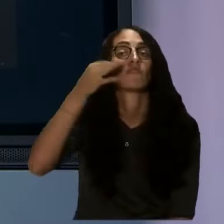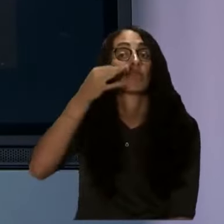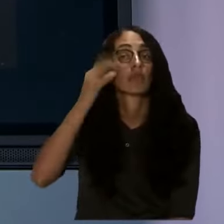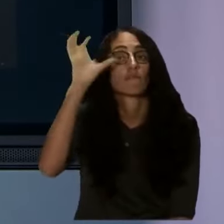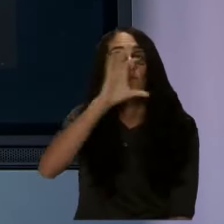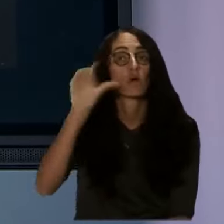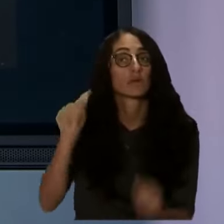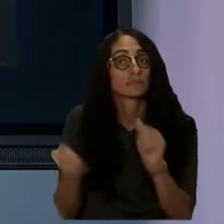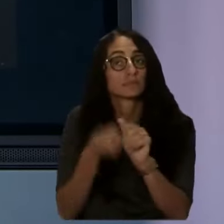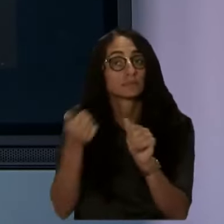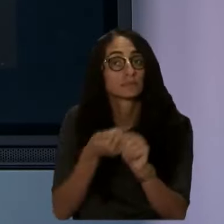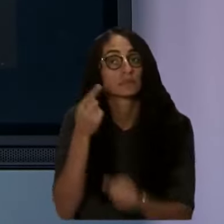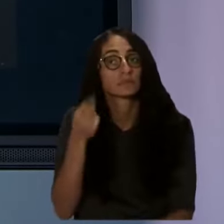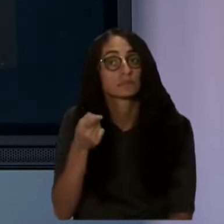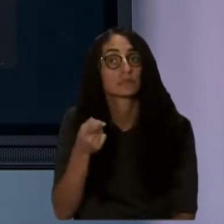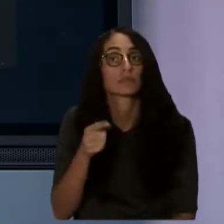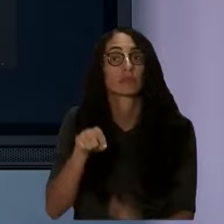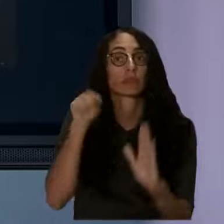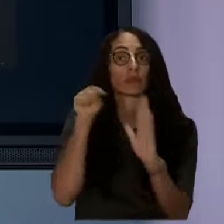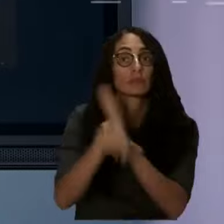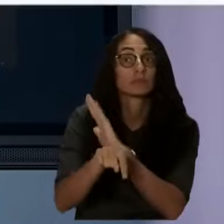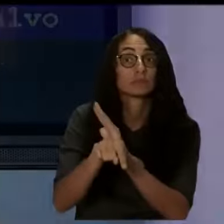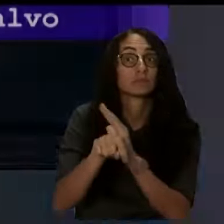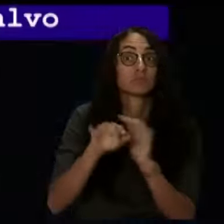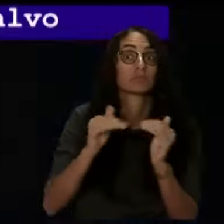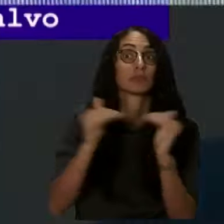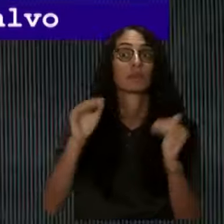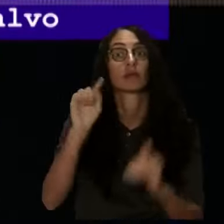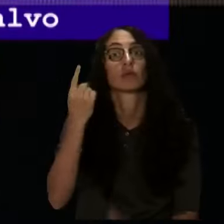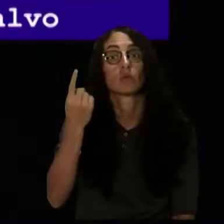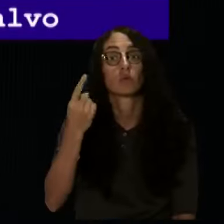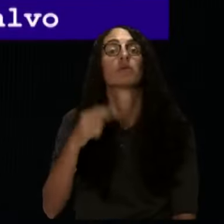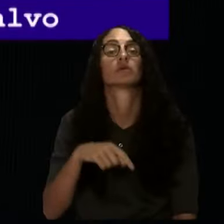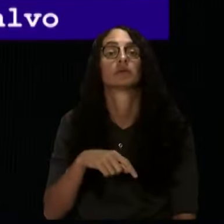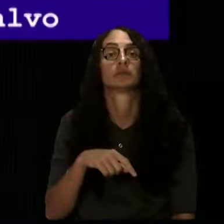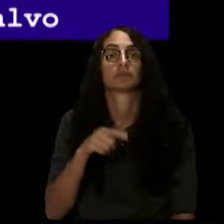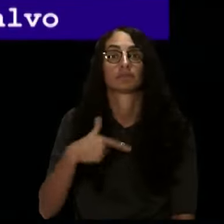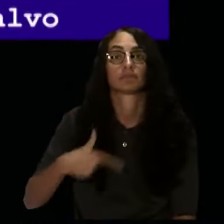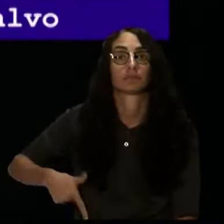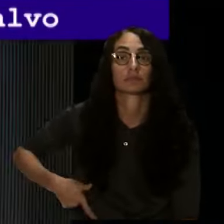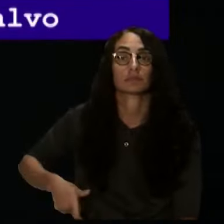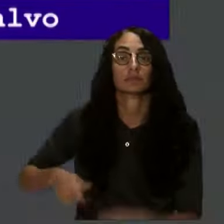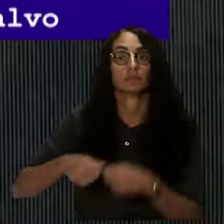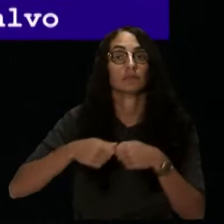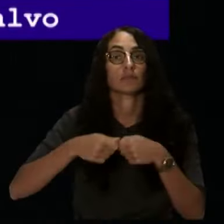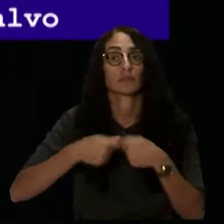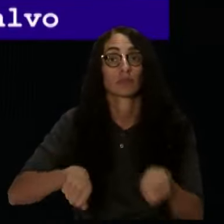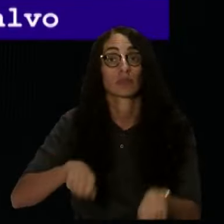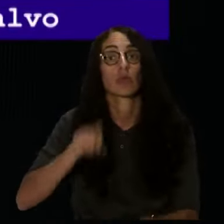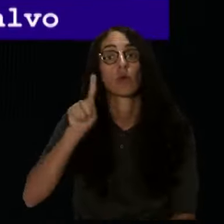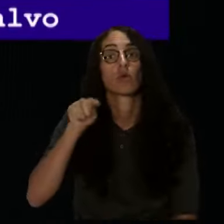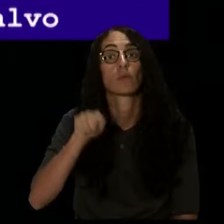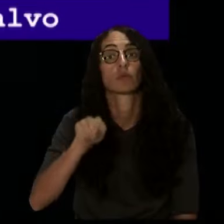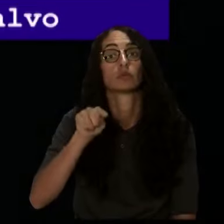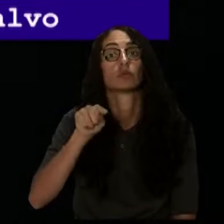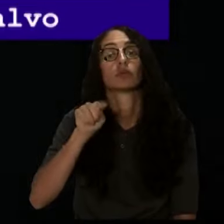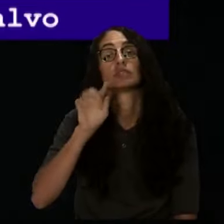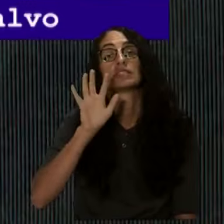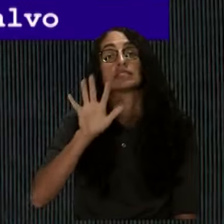individuo es acusado de asesinato en primer grado violación a la ley de armas y tiene una fianza de 1.5